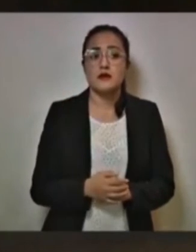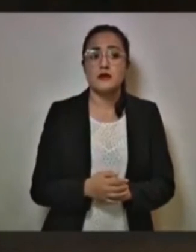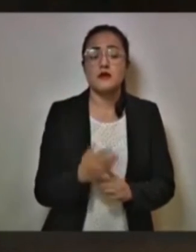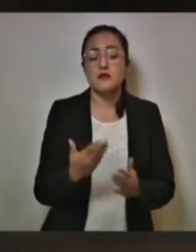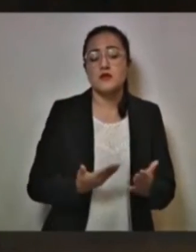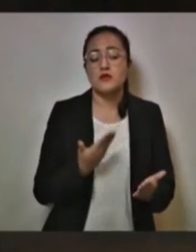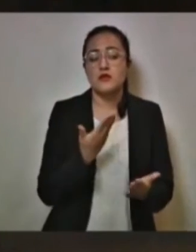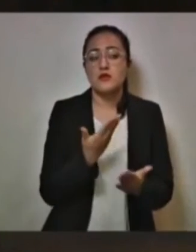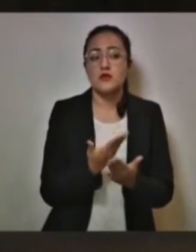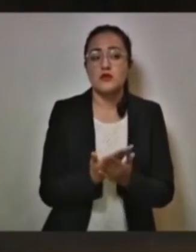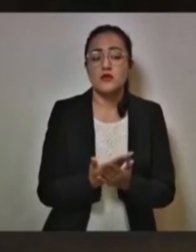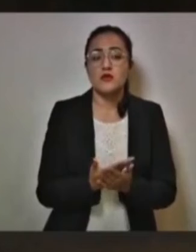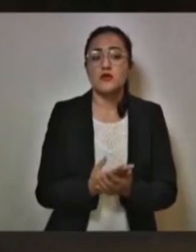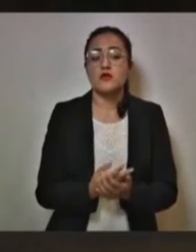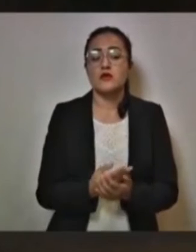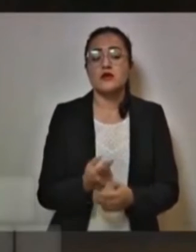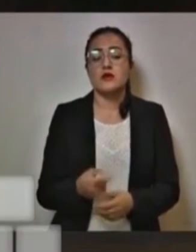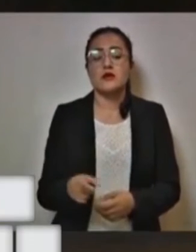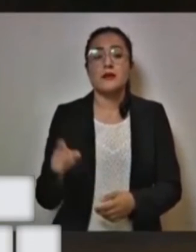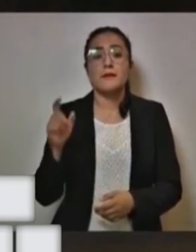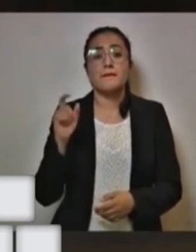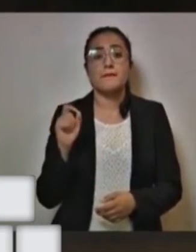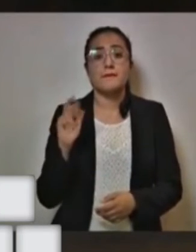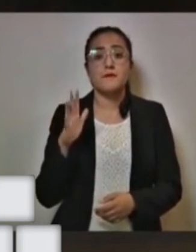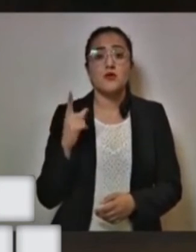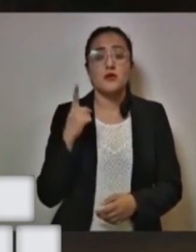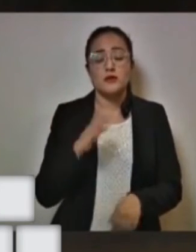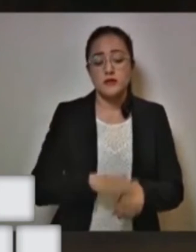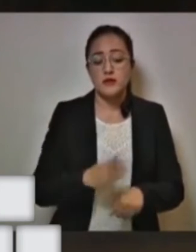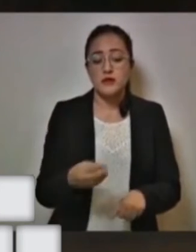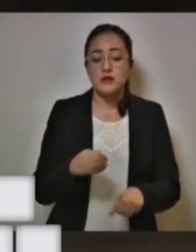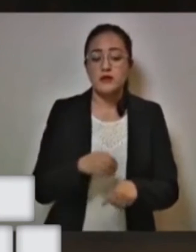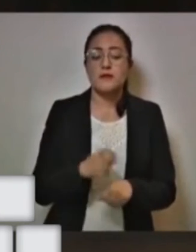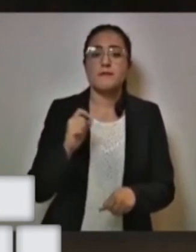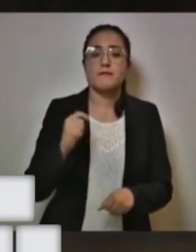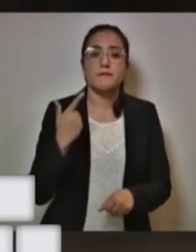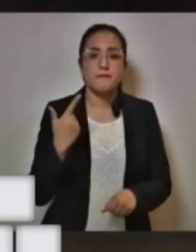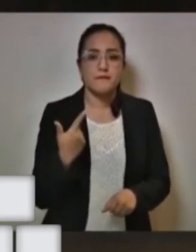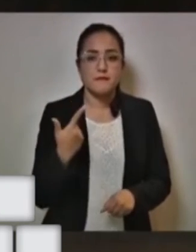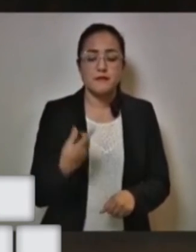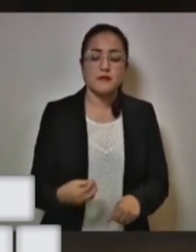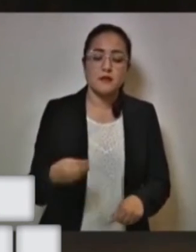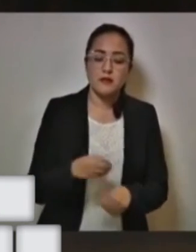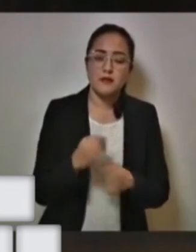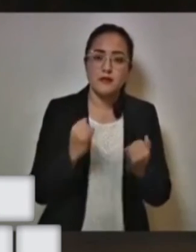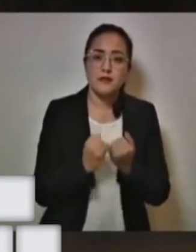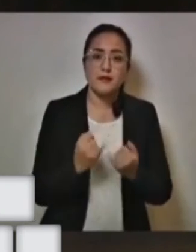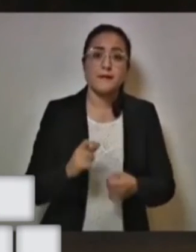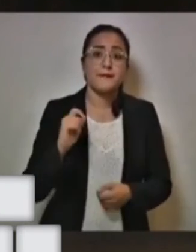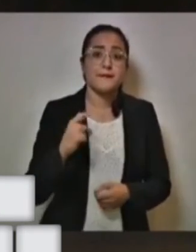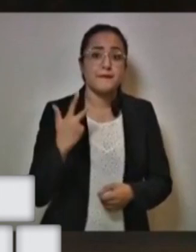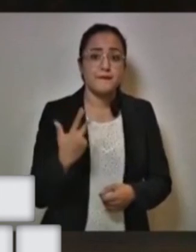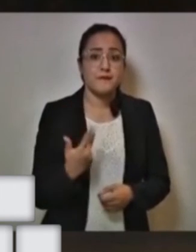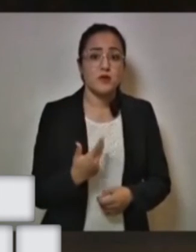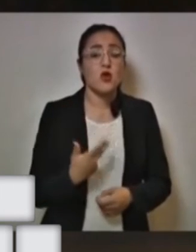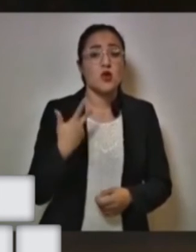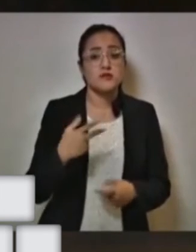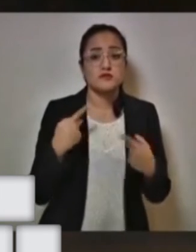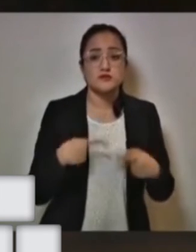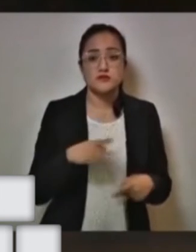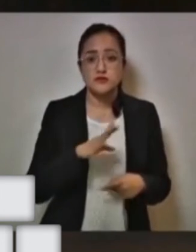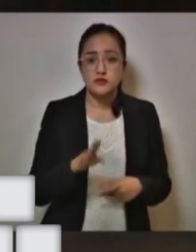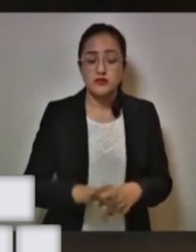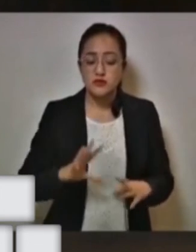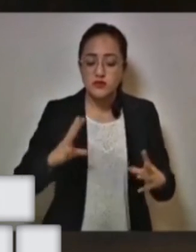presenta una defunción, el 25 una más, el 27 4 y el 28 8,